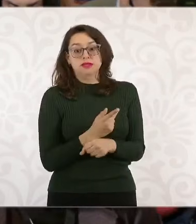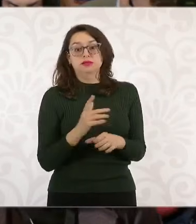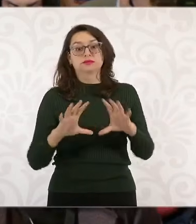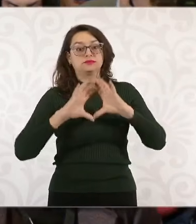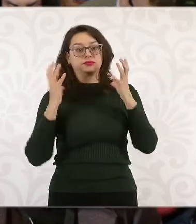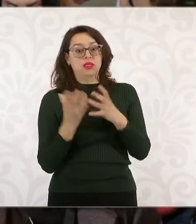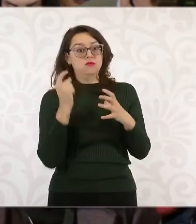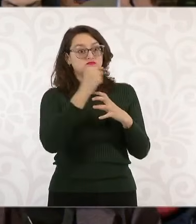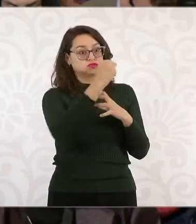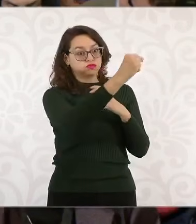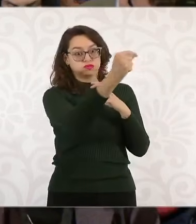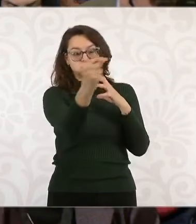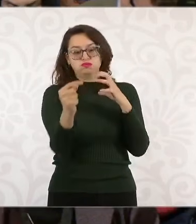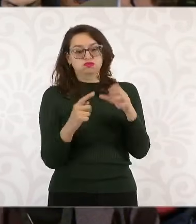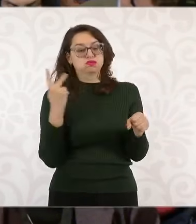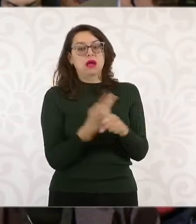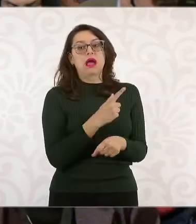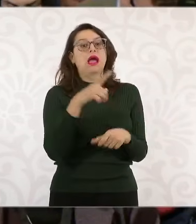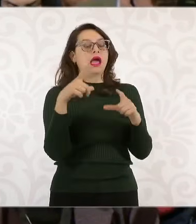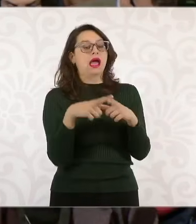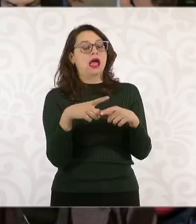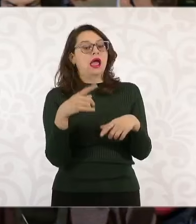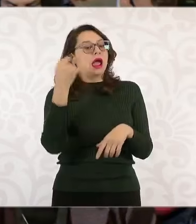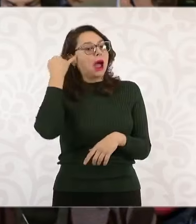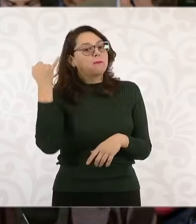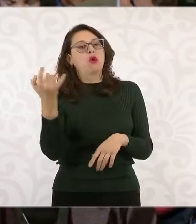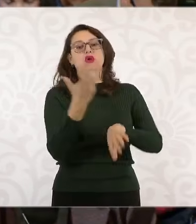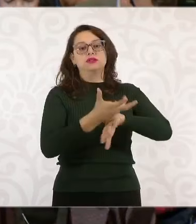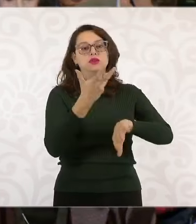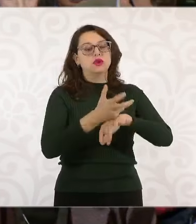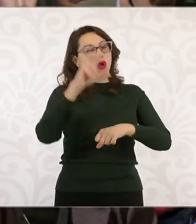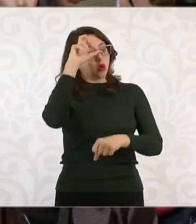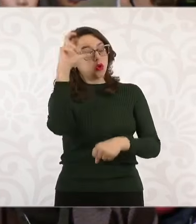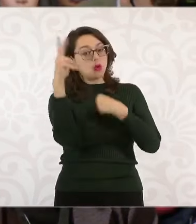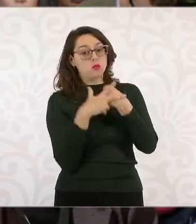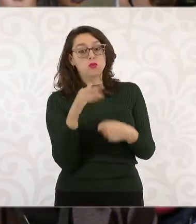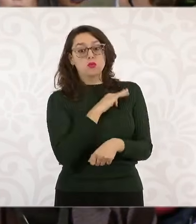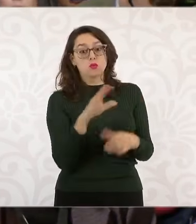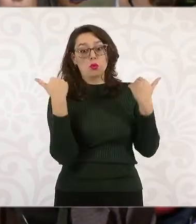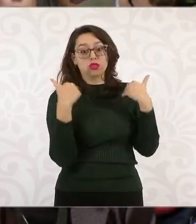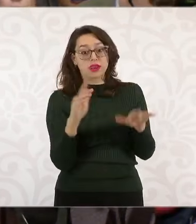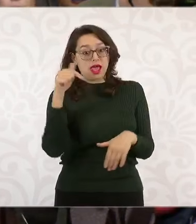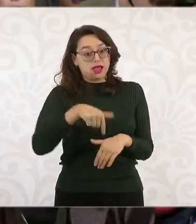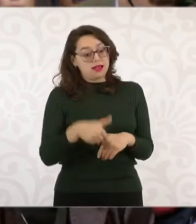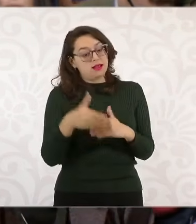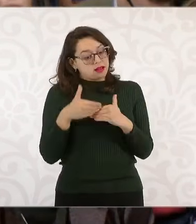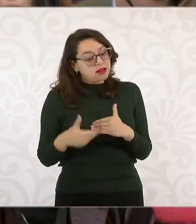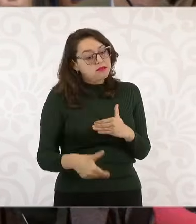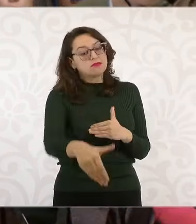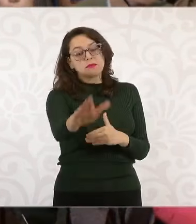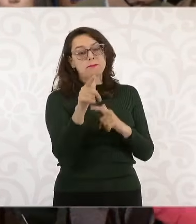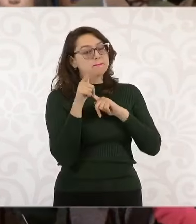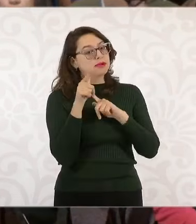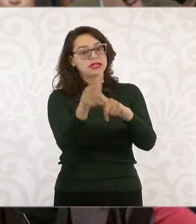con eventos de robótica en Japón, en Estados Unidos y en Europa, ¿se podría institucionalizar para que ya fuera